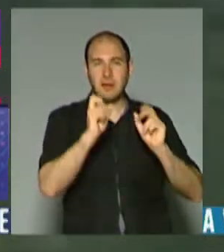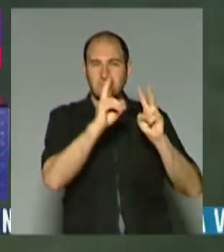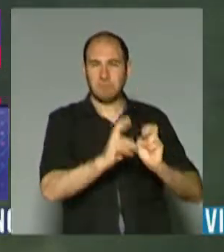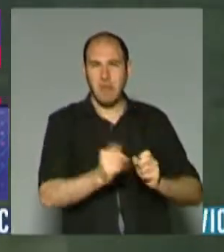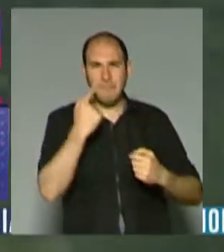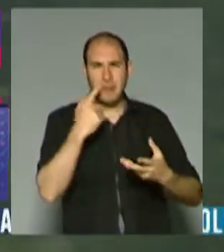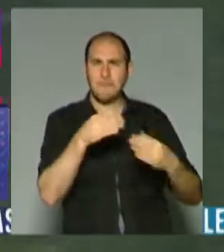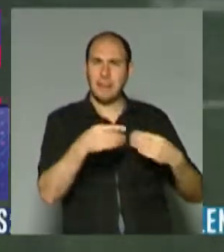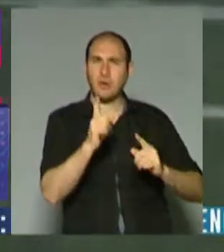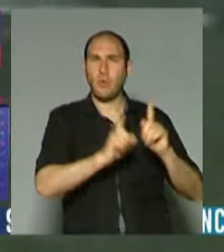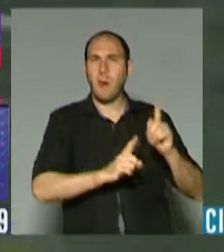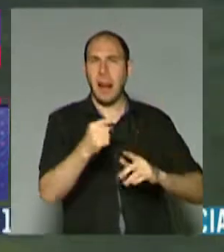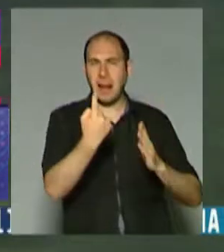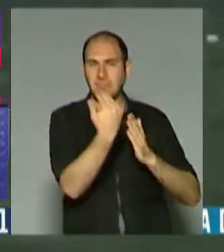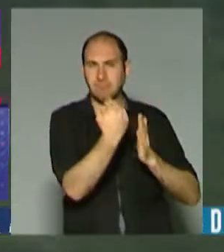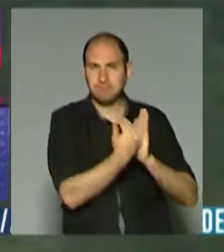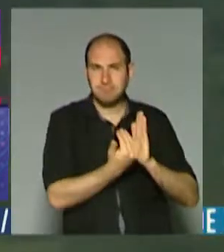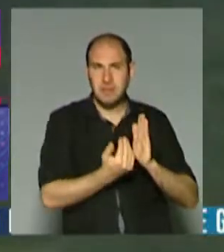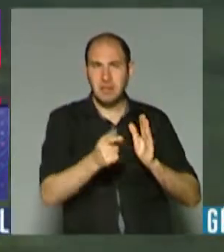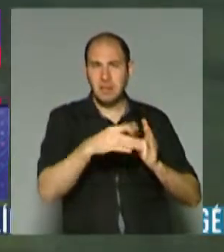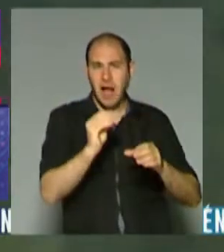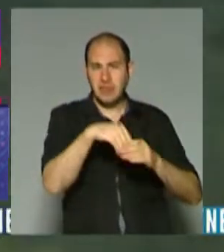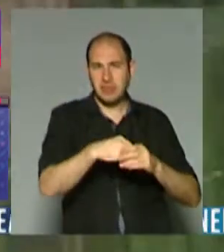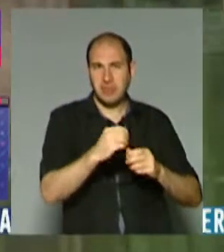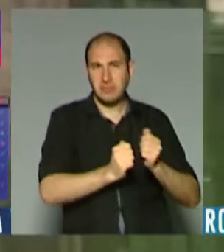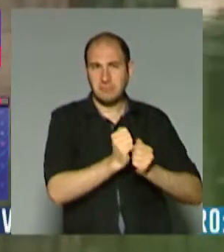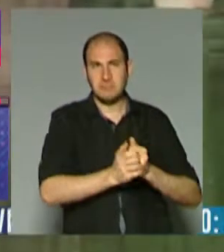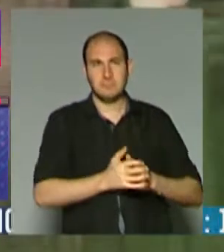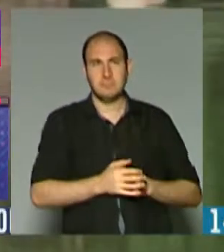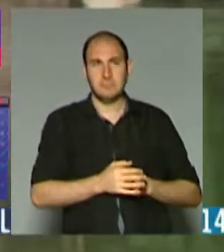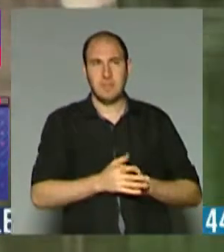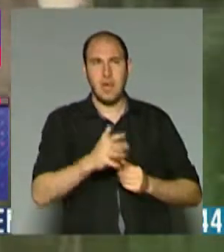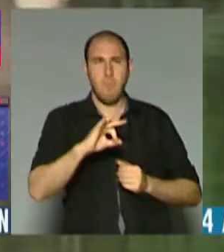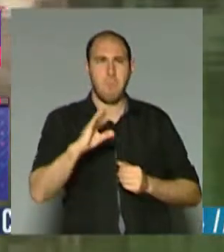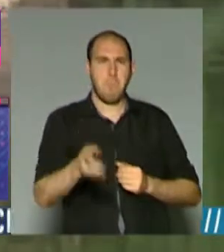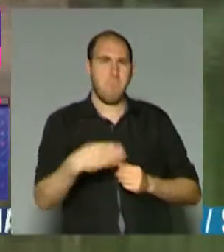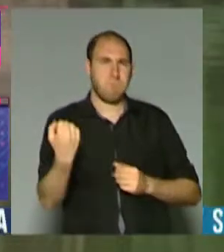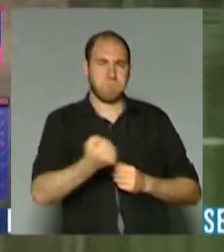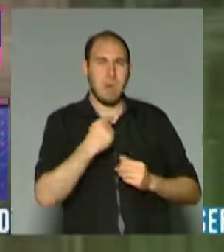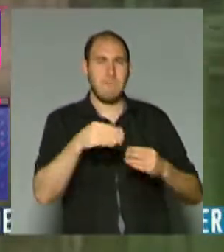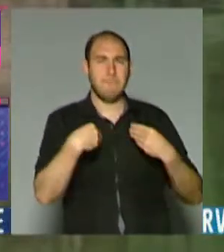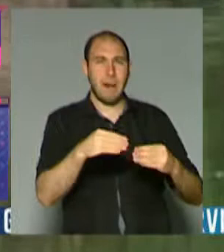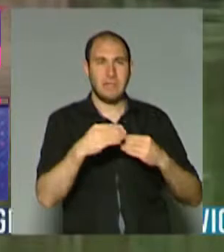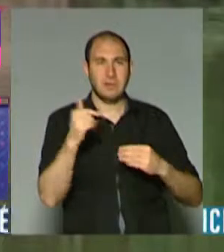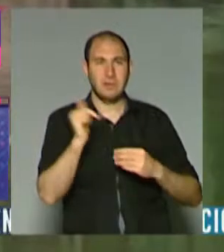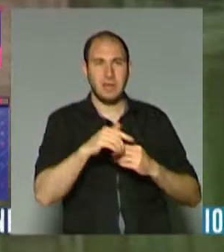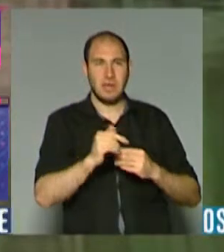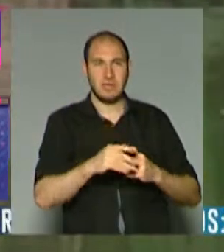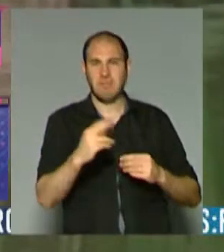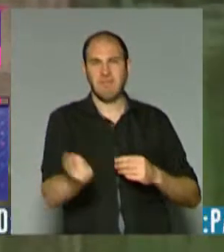de qué tipo de plásticos están en esa composición, hay un porcentaje altísimo de estos plásticos que son